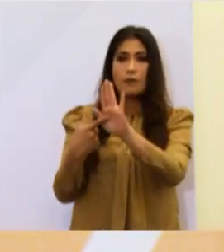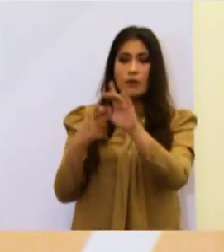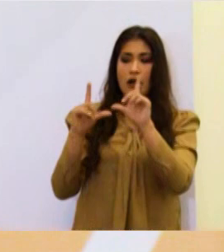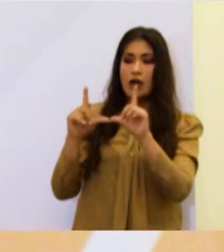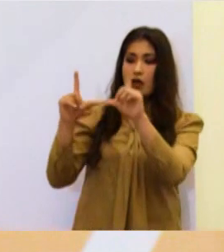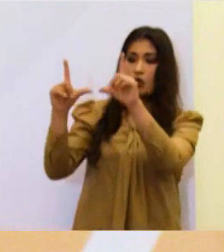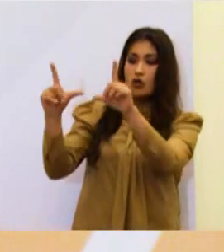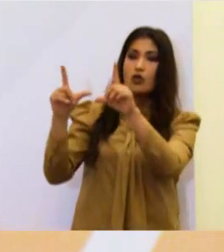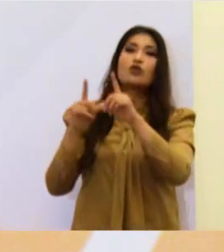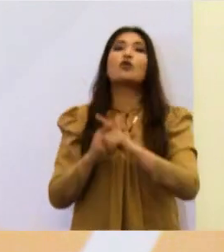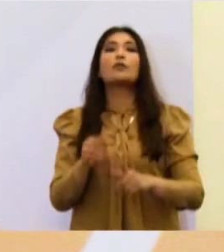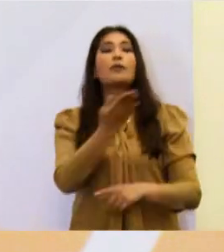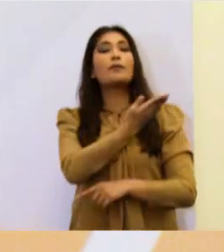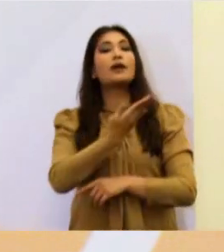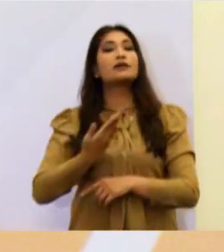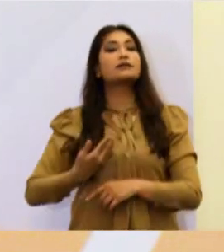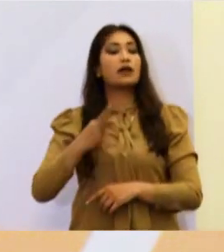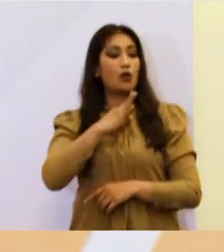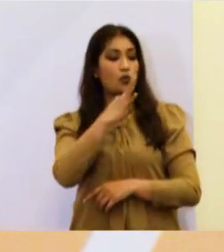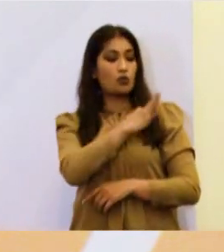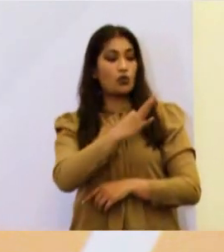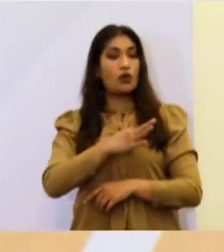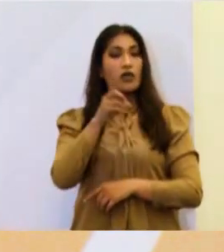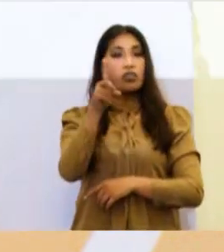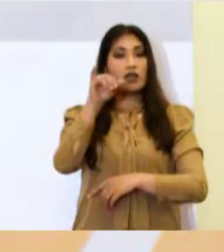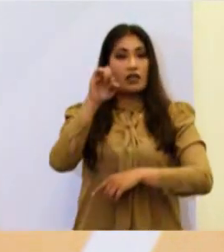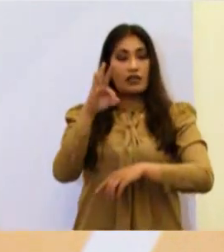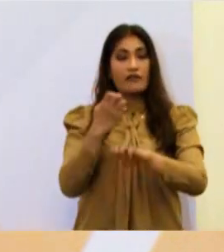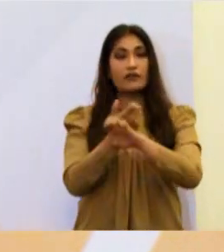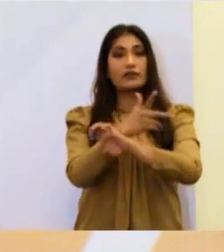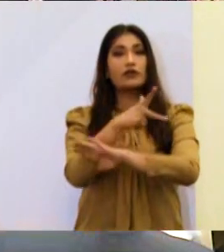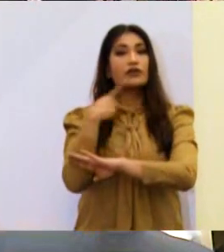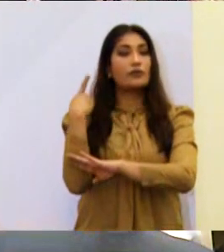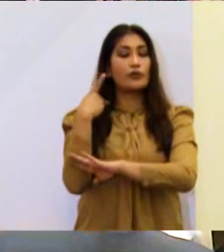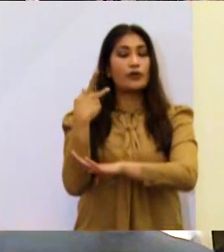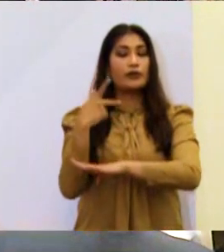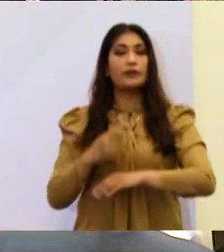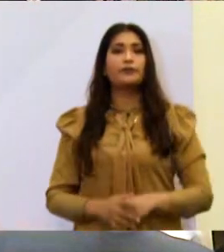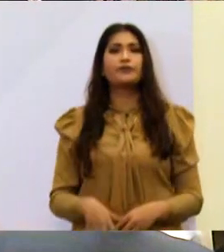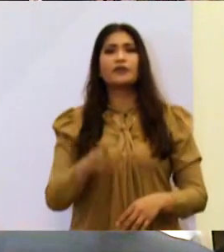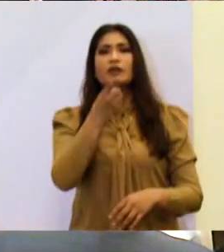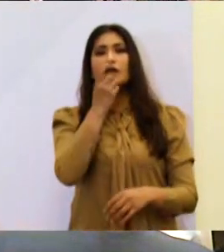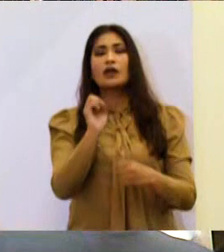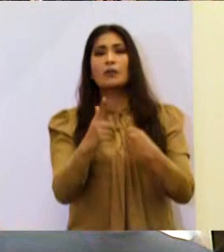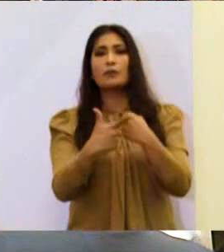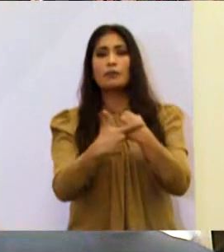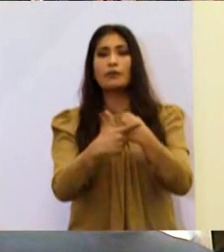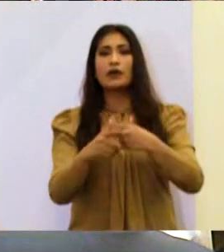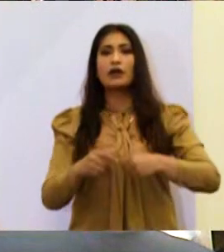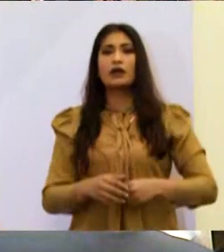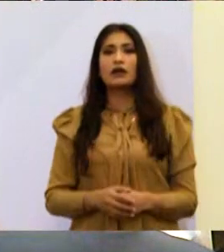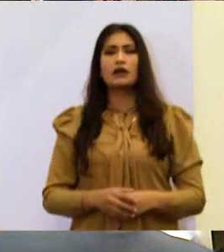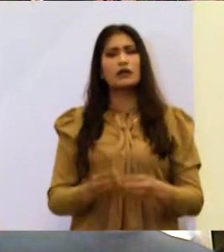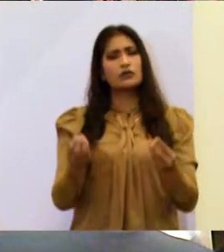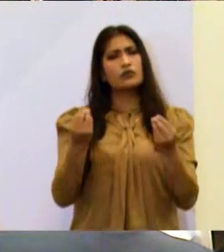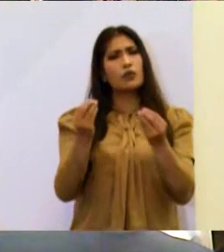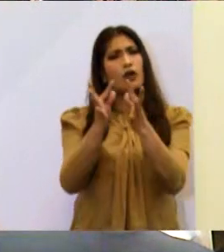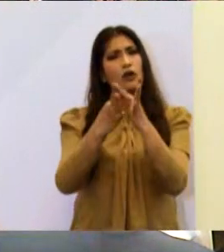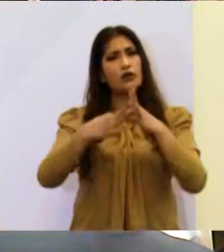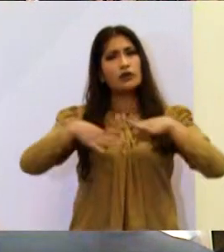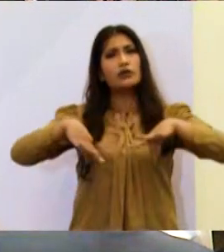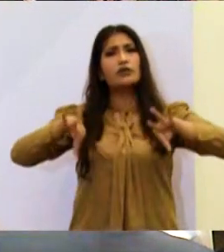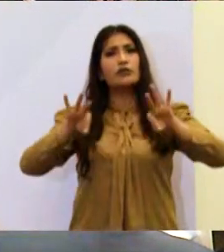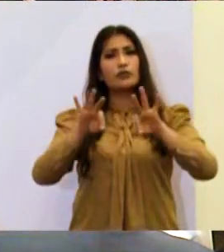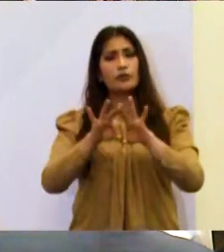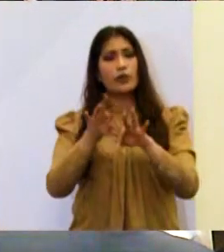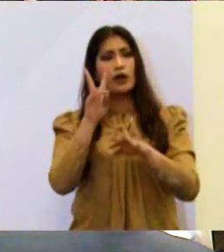del Estado de Puebla. Para nuestra titular, Nuria Fernández, es muy importante la transformación del